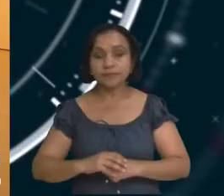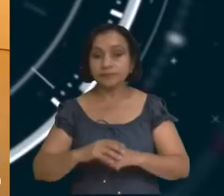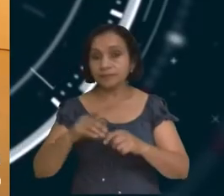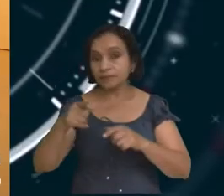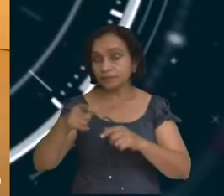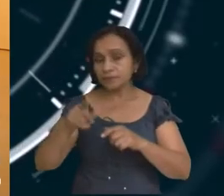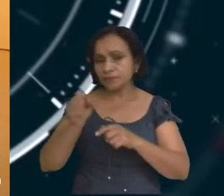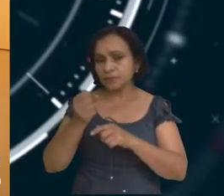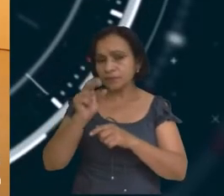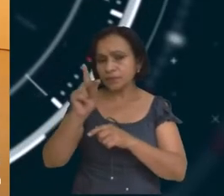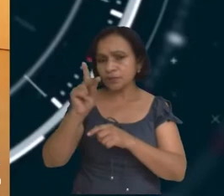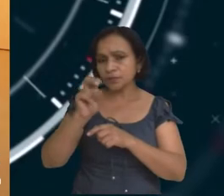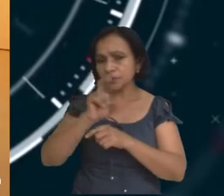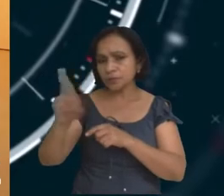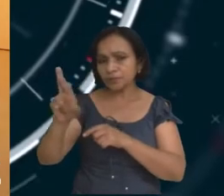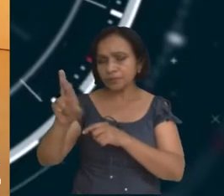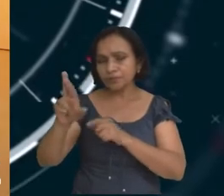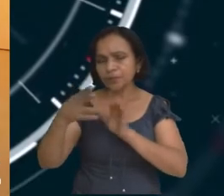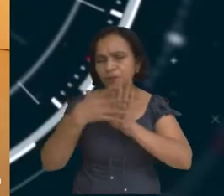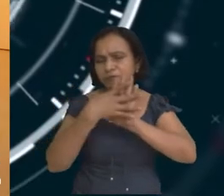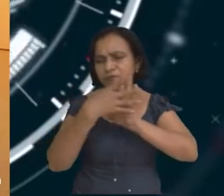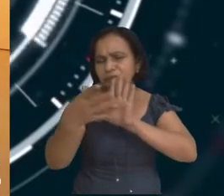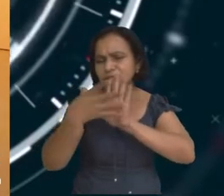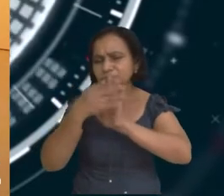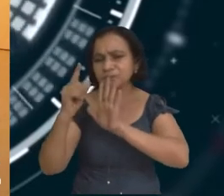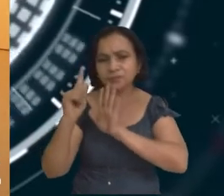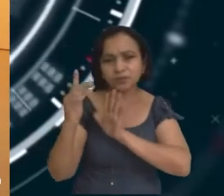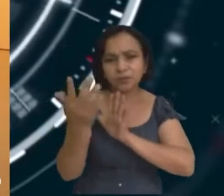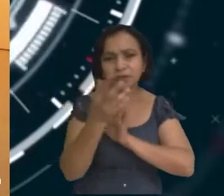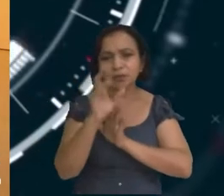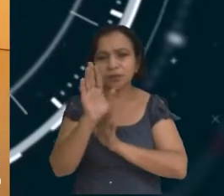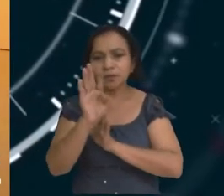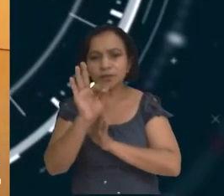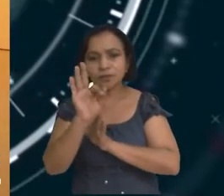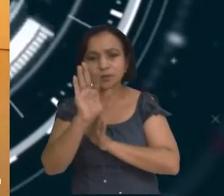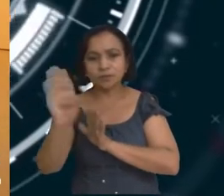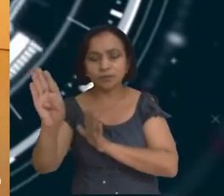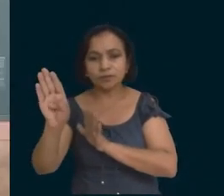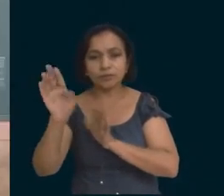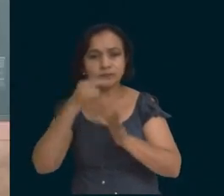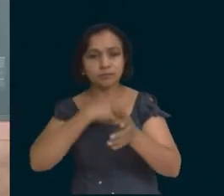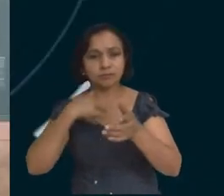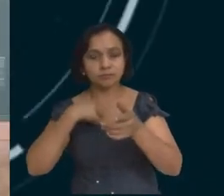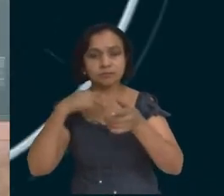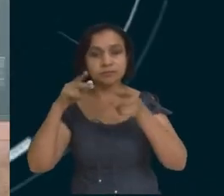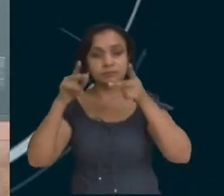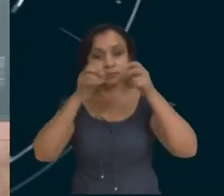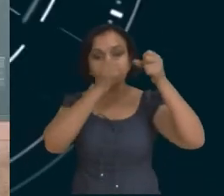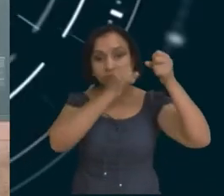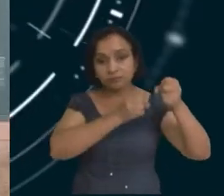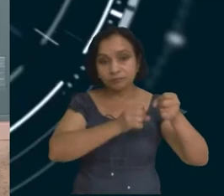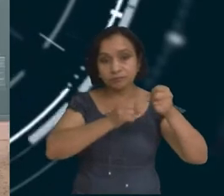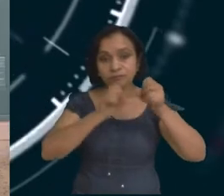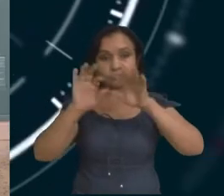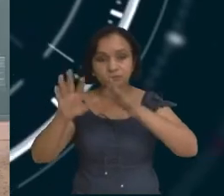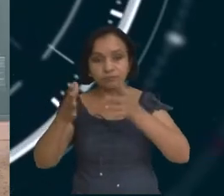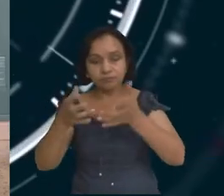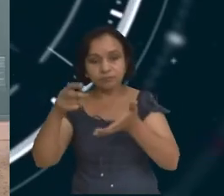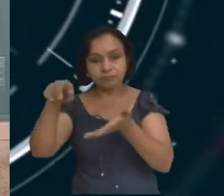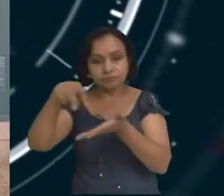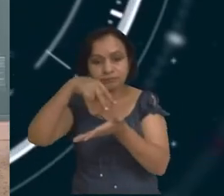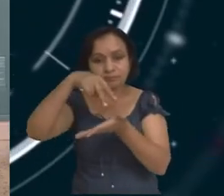Super Bowl se roba las redes sociales, esto a través de su challenge, en el que las y los usuarios